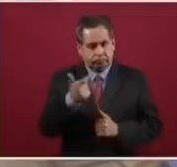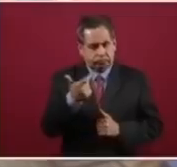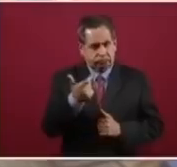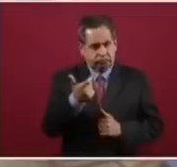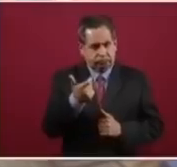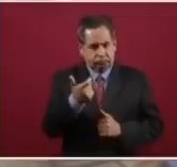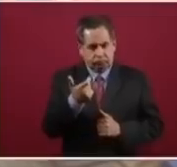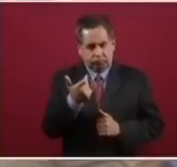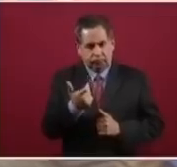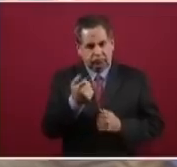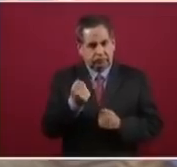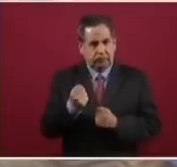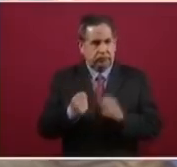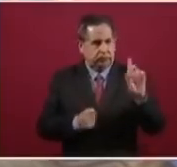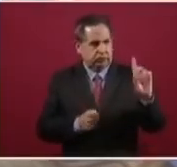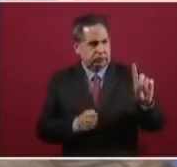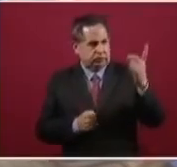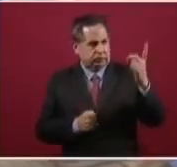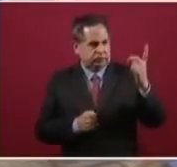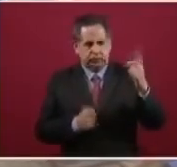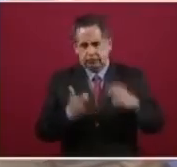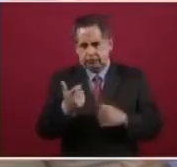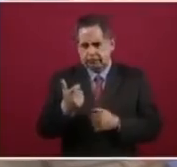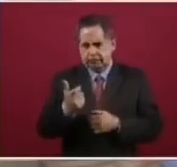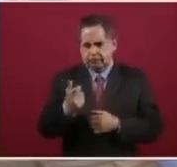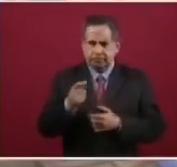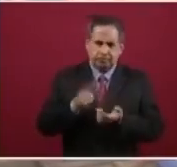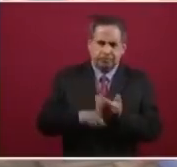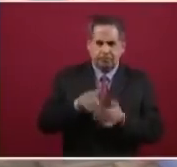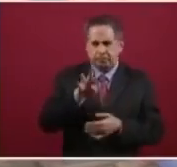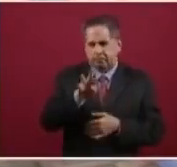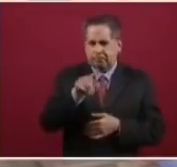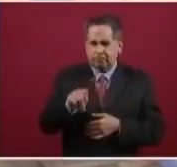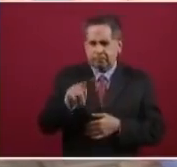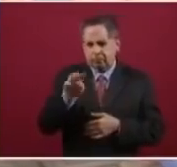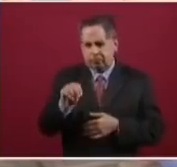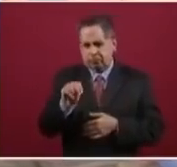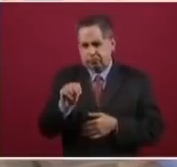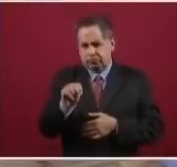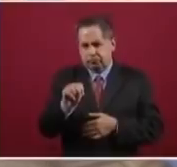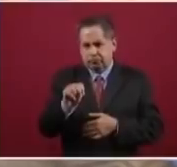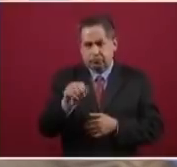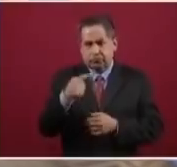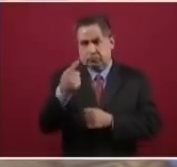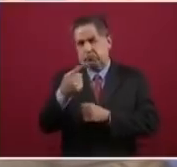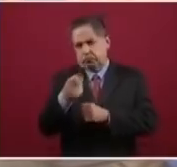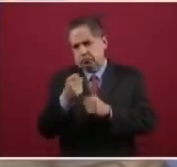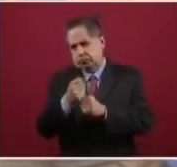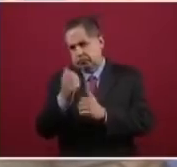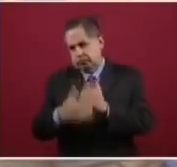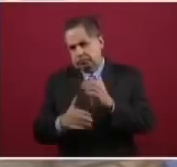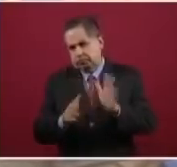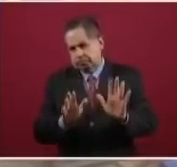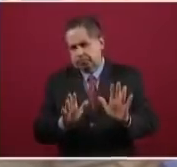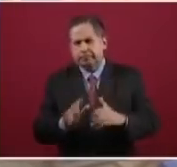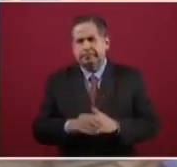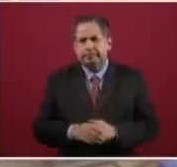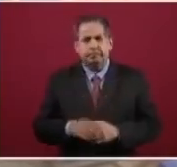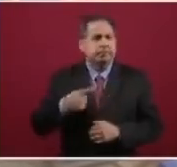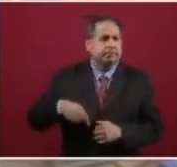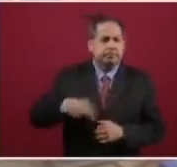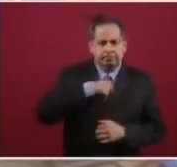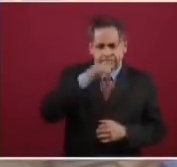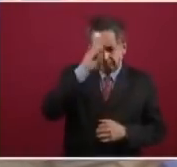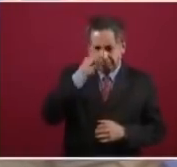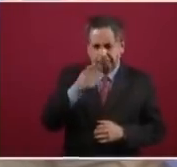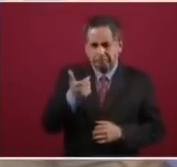frente al dólar la proyección es 19.9 a fin del siguiente año sin embargo ellos consideran que el peso